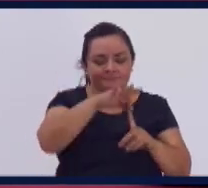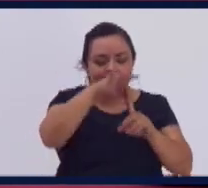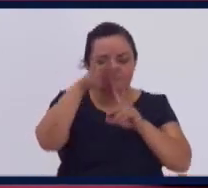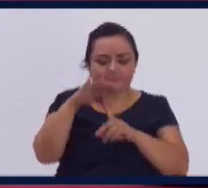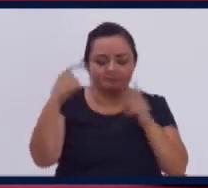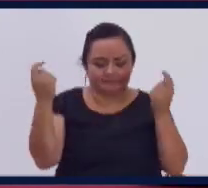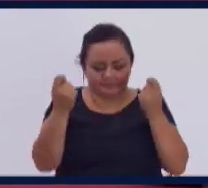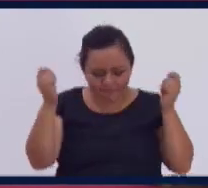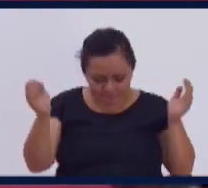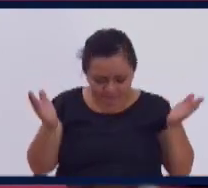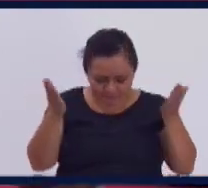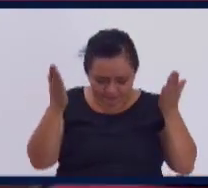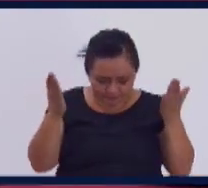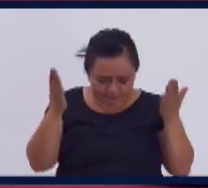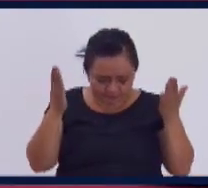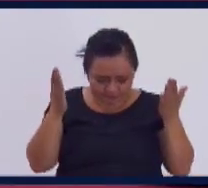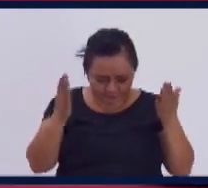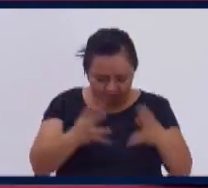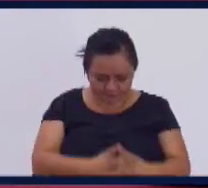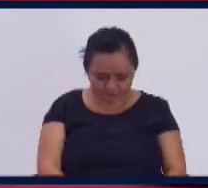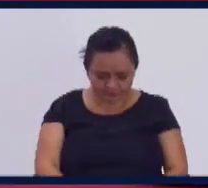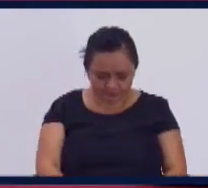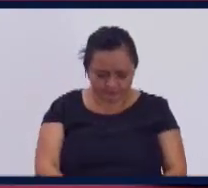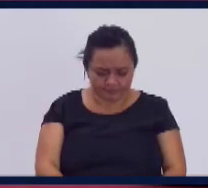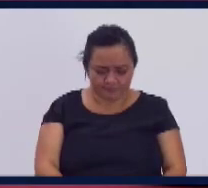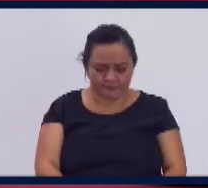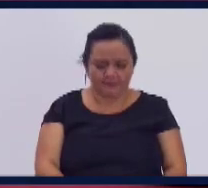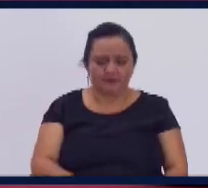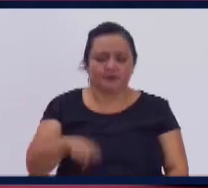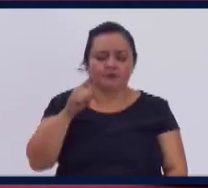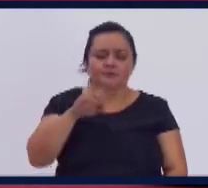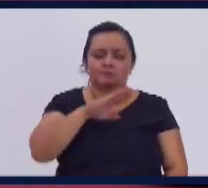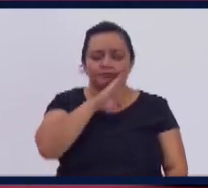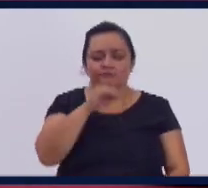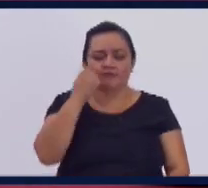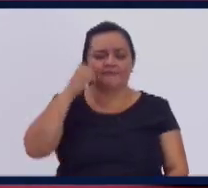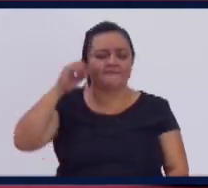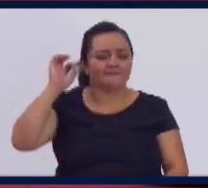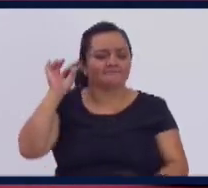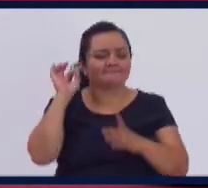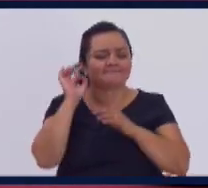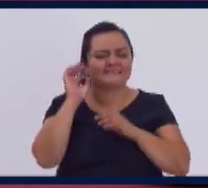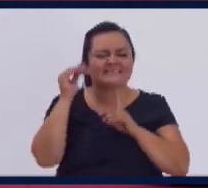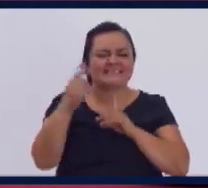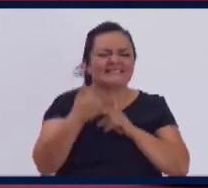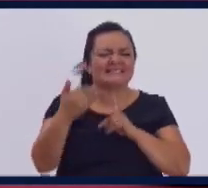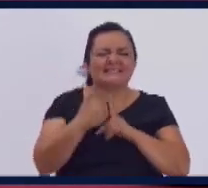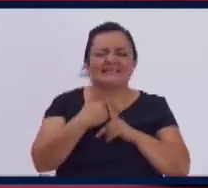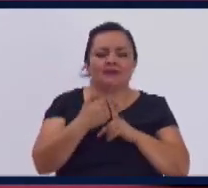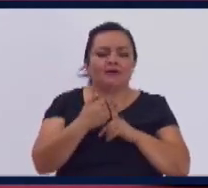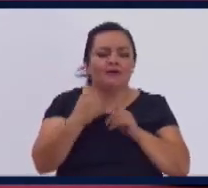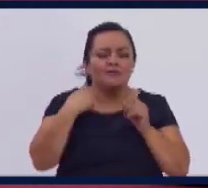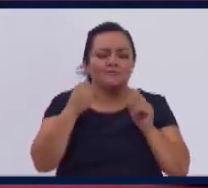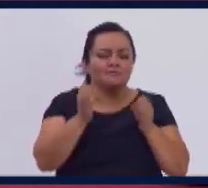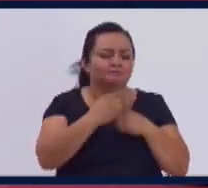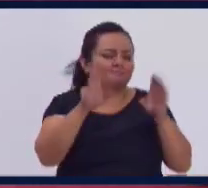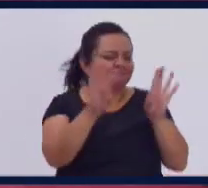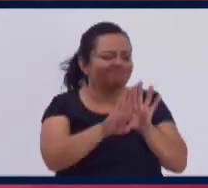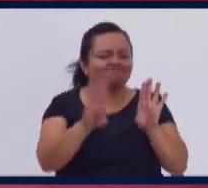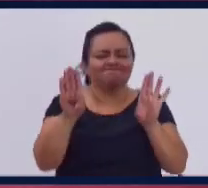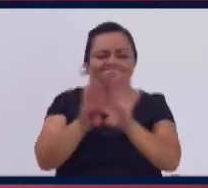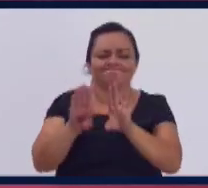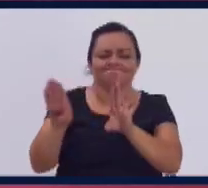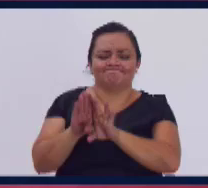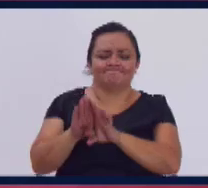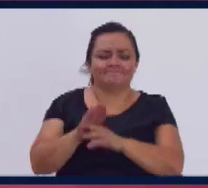escogió para su gloria. Te han tirado dardos de enfermedades. Te han querido cerrar la oficina repetidas